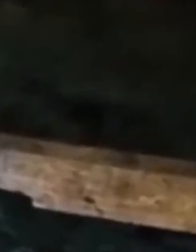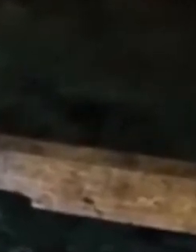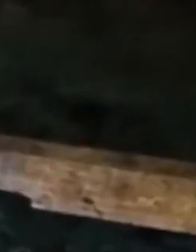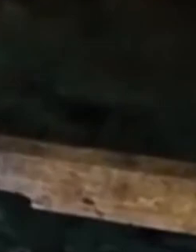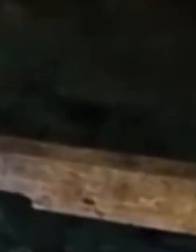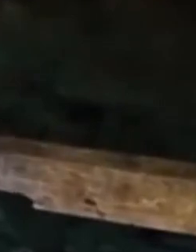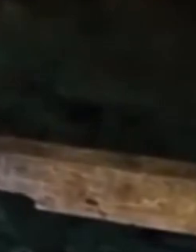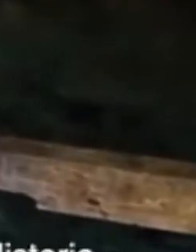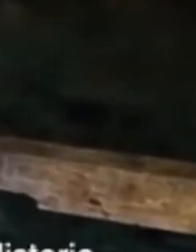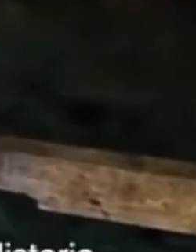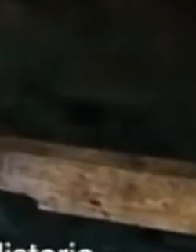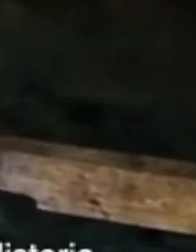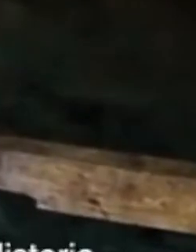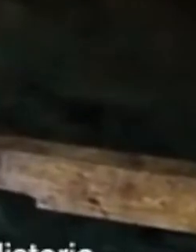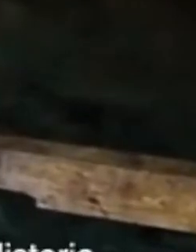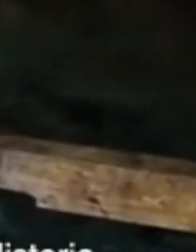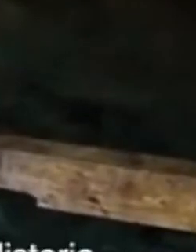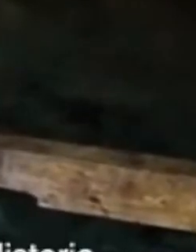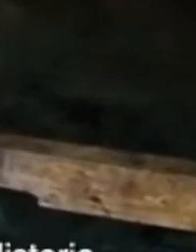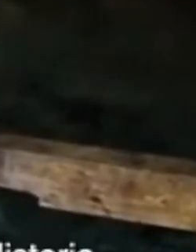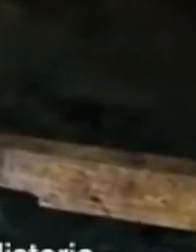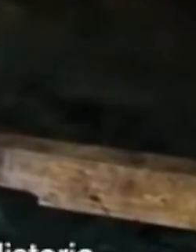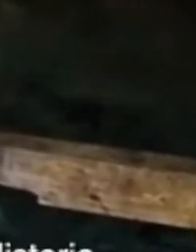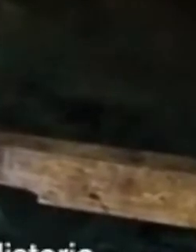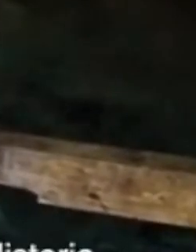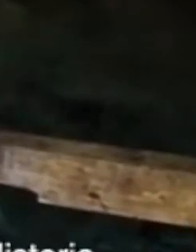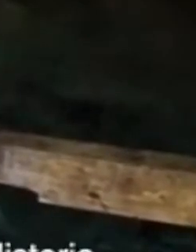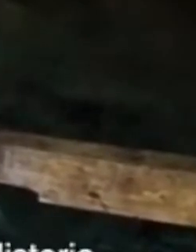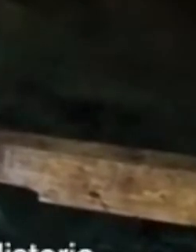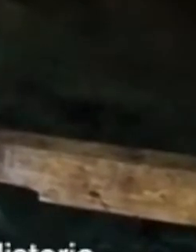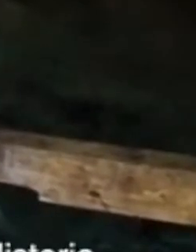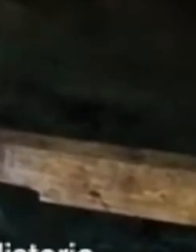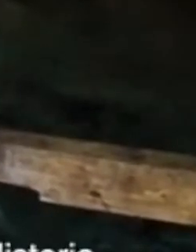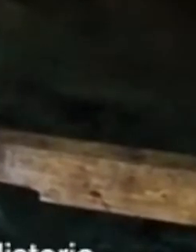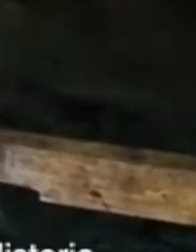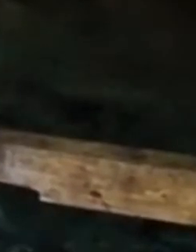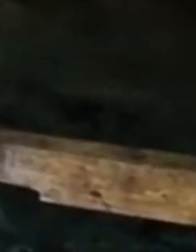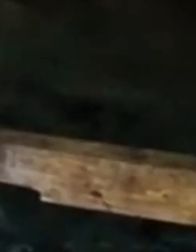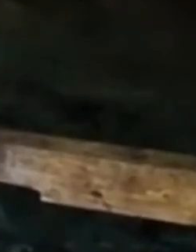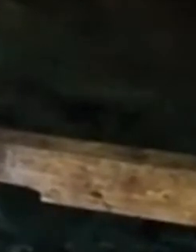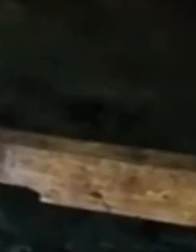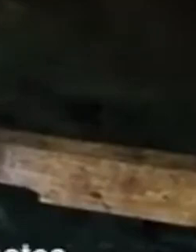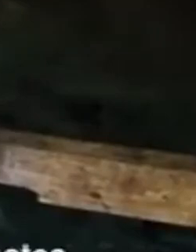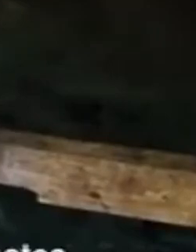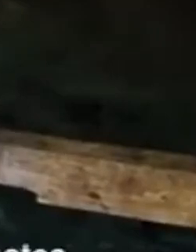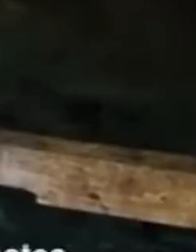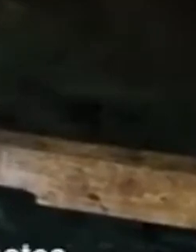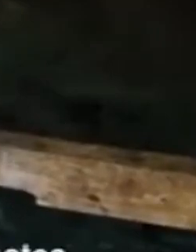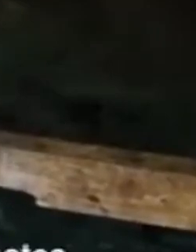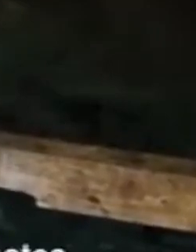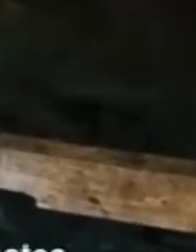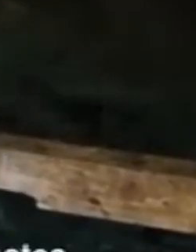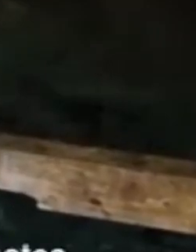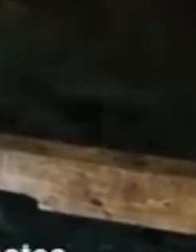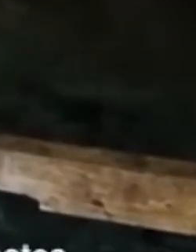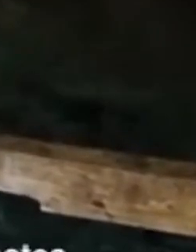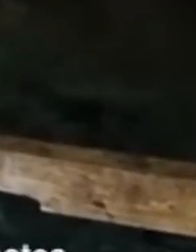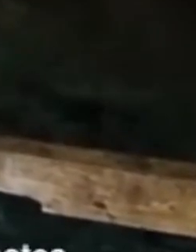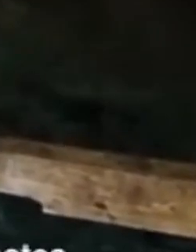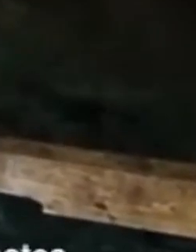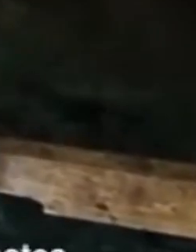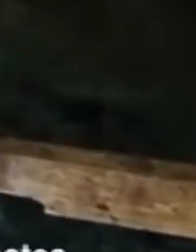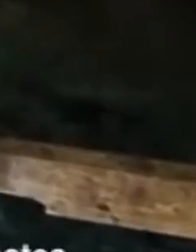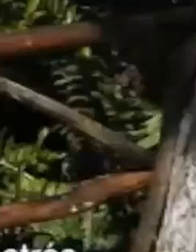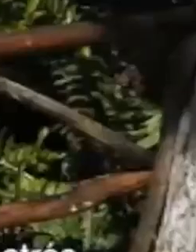Pit, y otros dos que se llaman Los Monos y Misterio. Entonces el trazo quedó atrás de